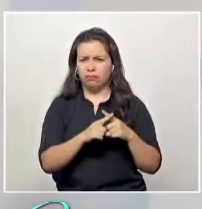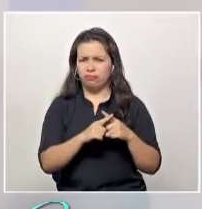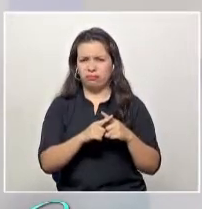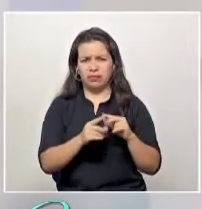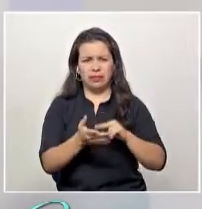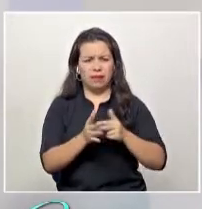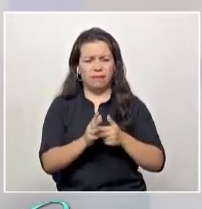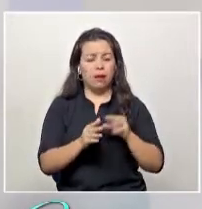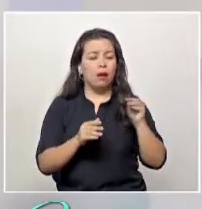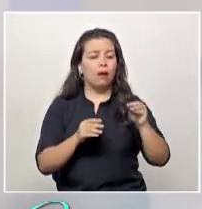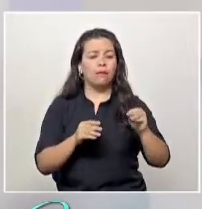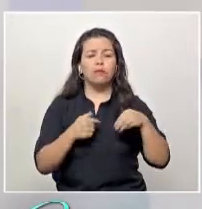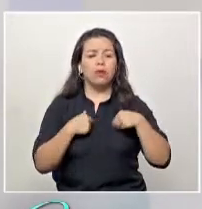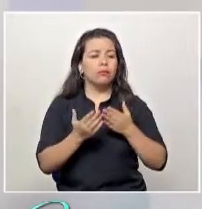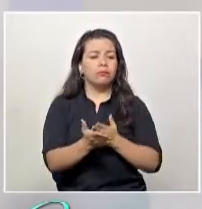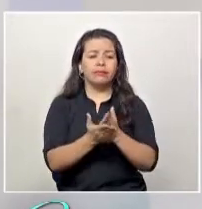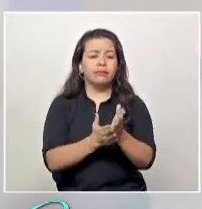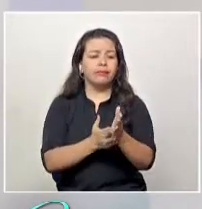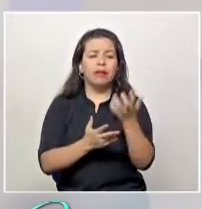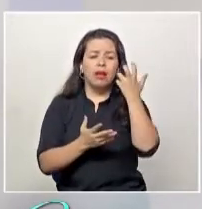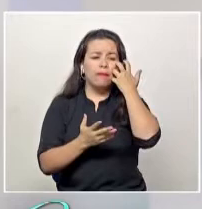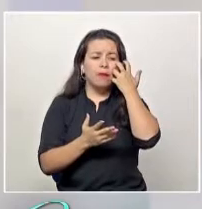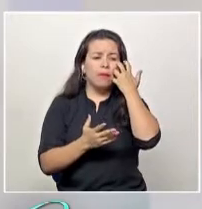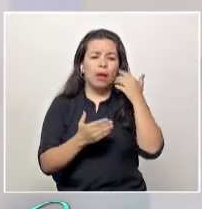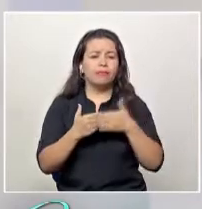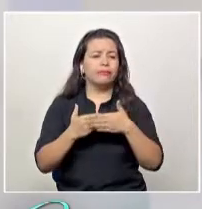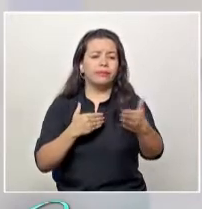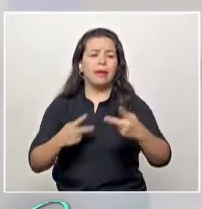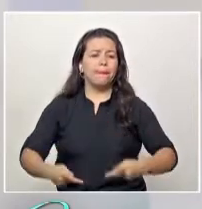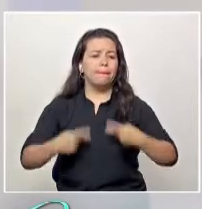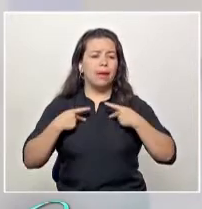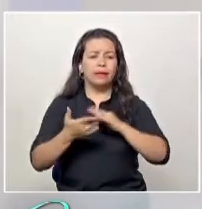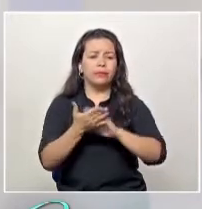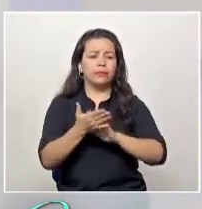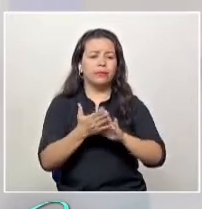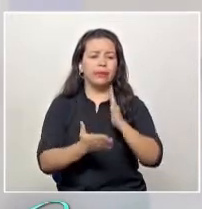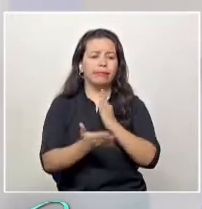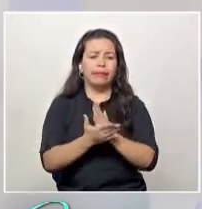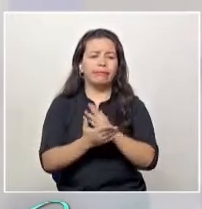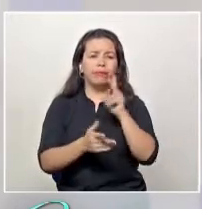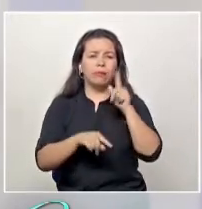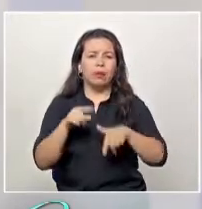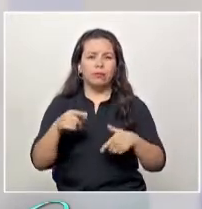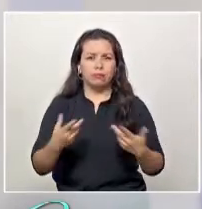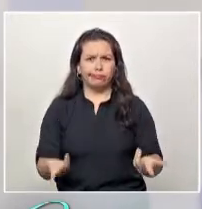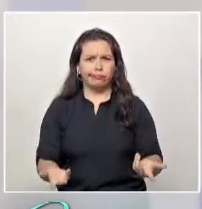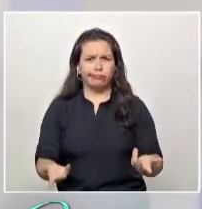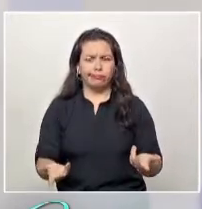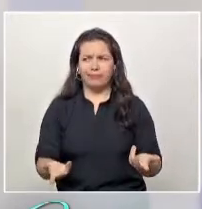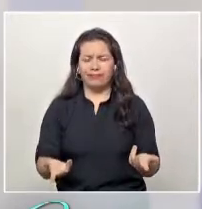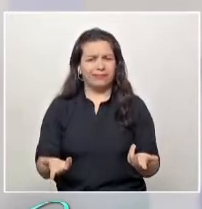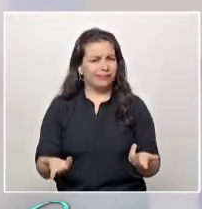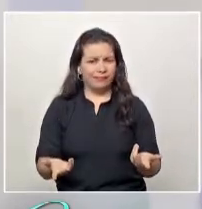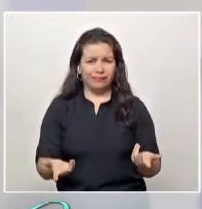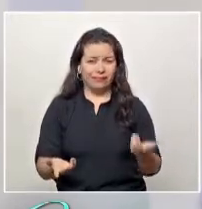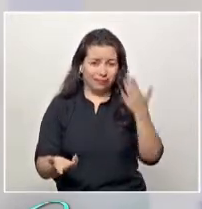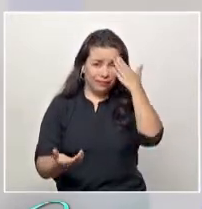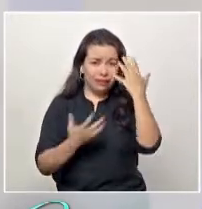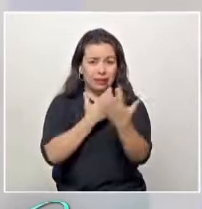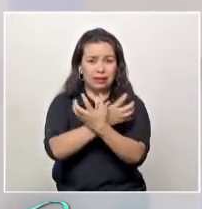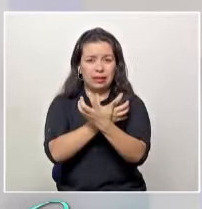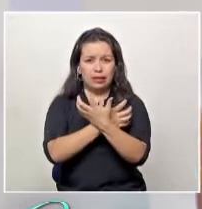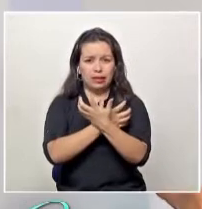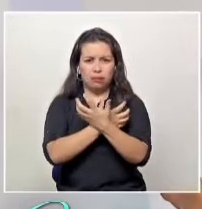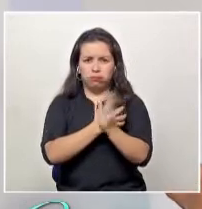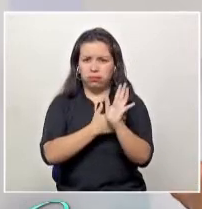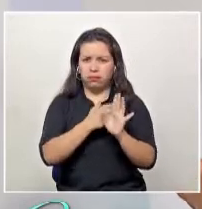un paciente que tiene que convivir con una enfermedad el resto de la vida o que no hay nada que hacerle, cuando realmente la ciencia médica es tan